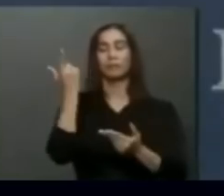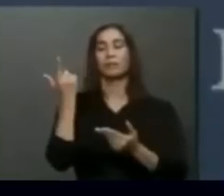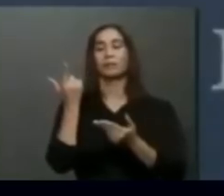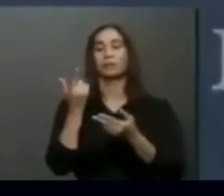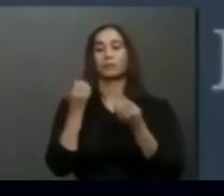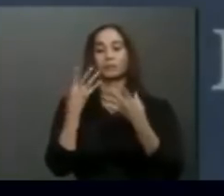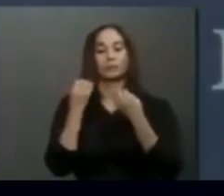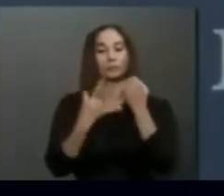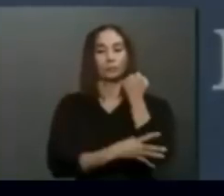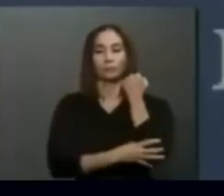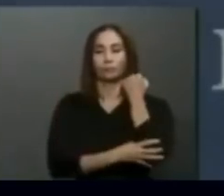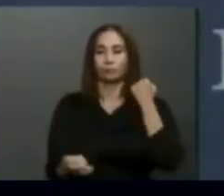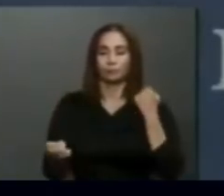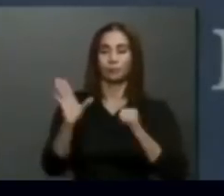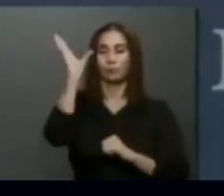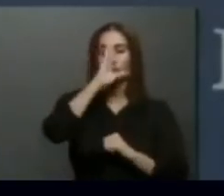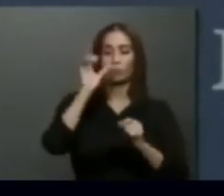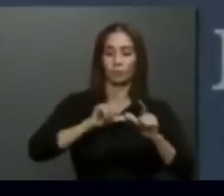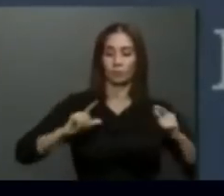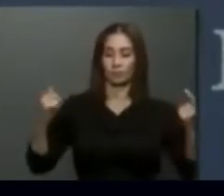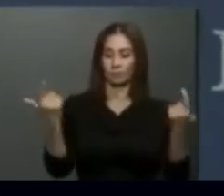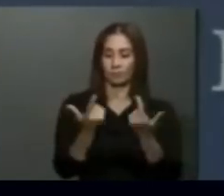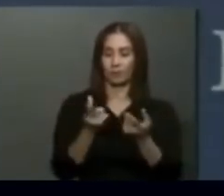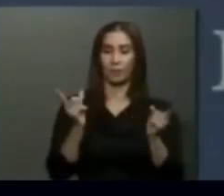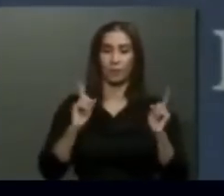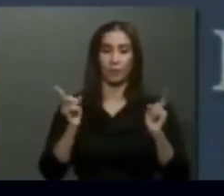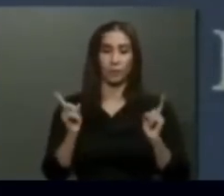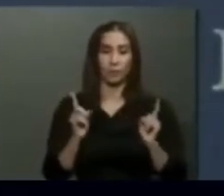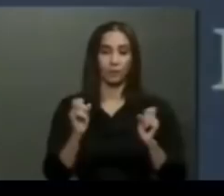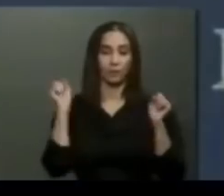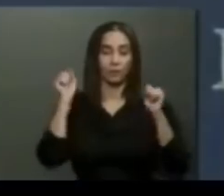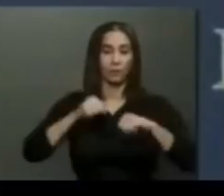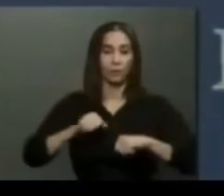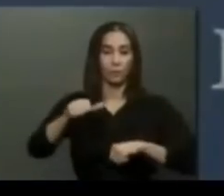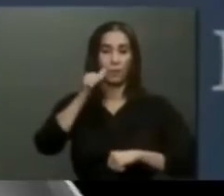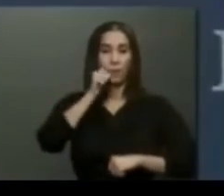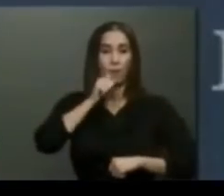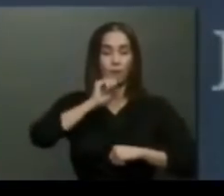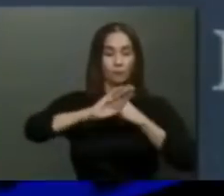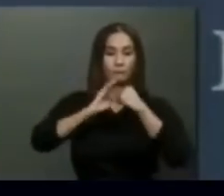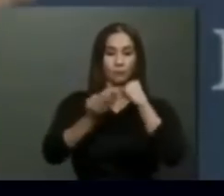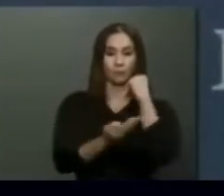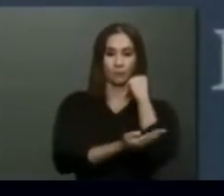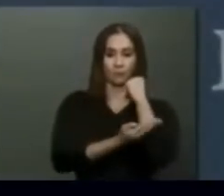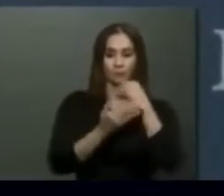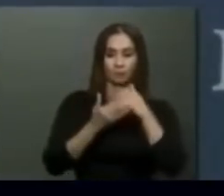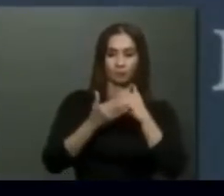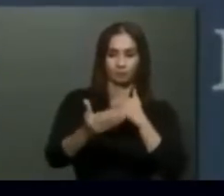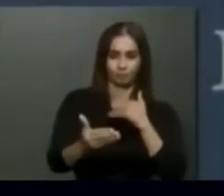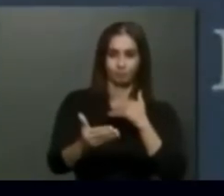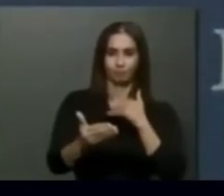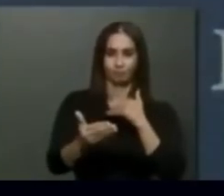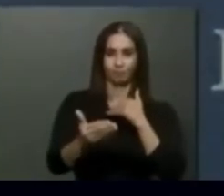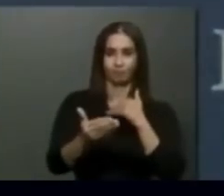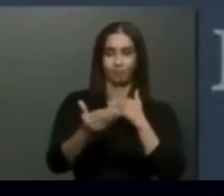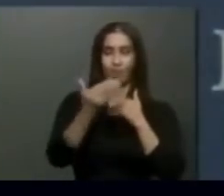de las pobrezas en busca de un lugar donde pasar la noche, porque la mujer tenía un embarazo muy avanzado.